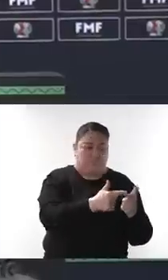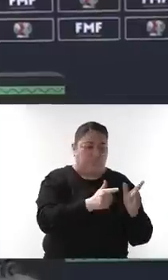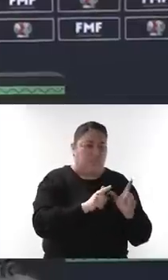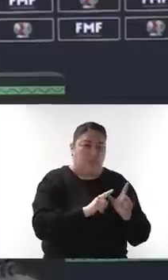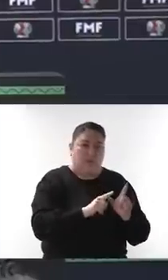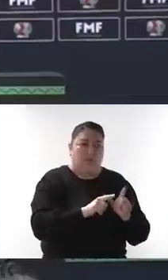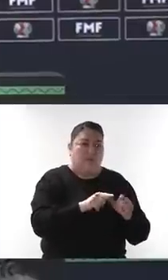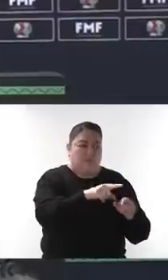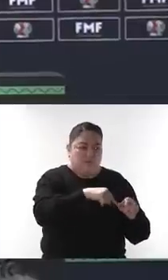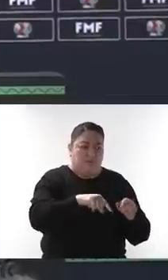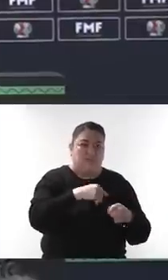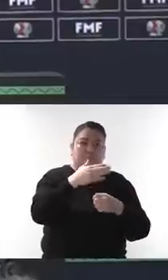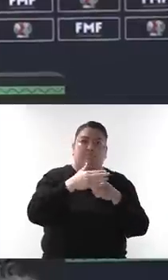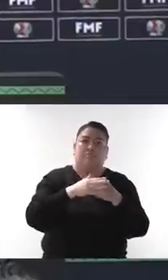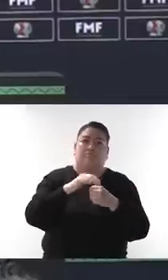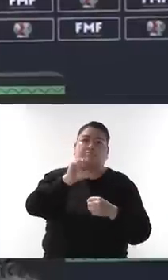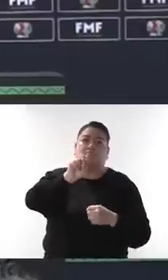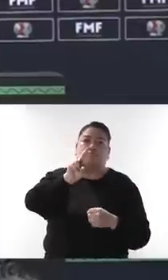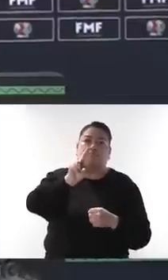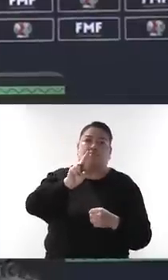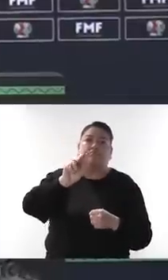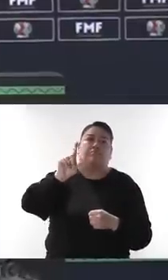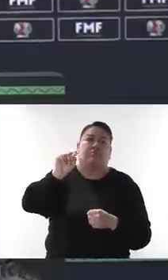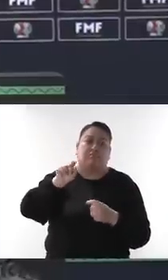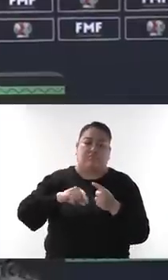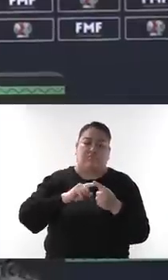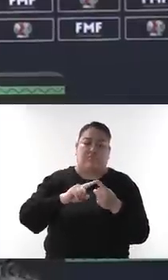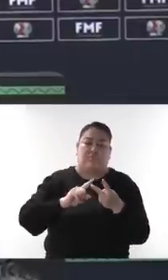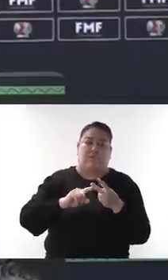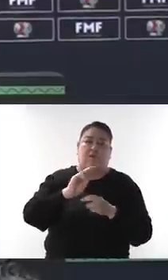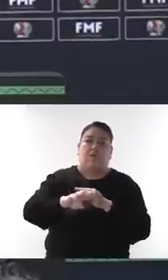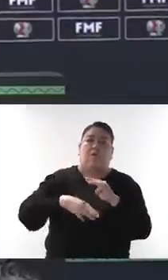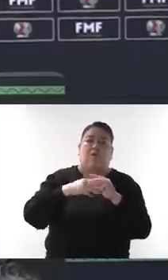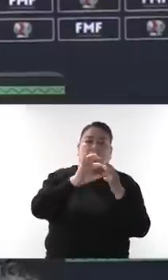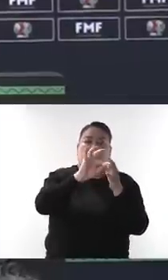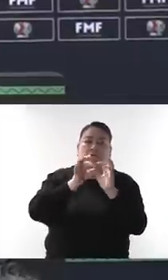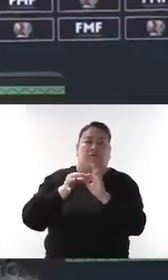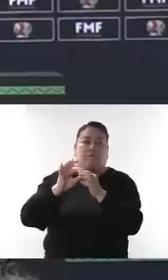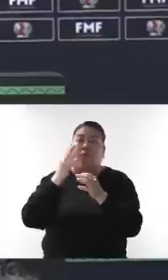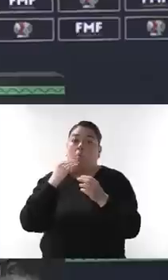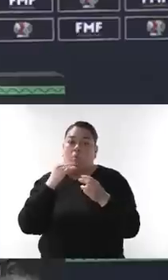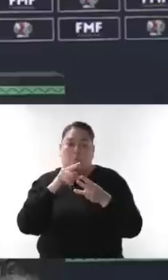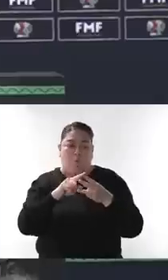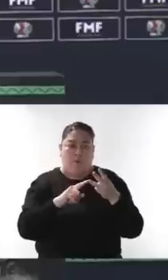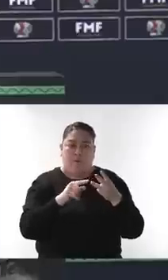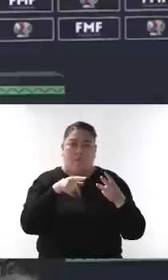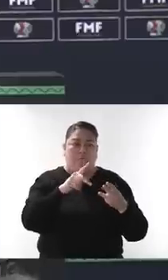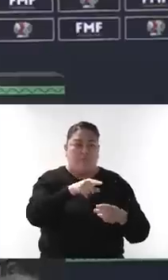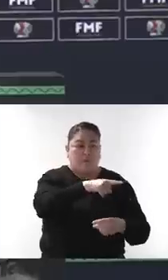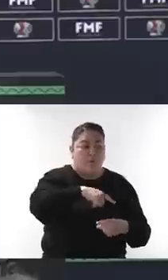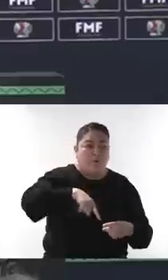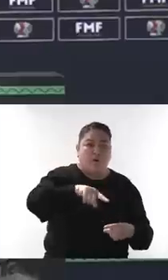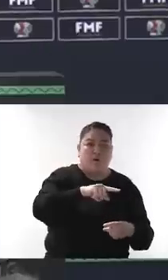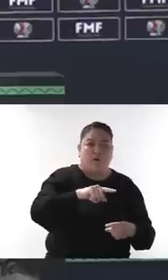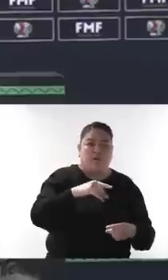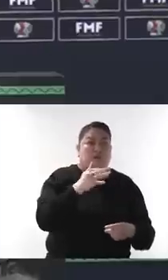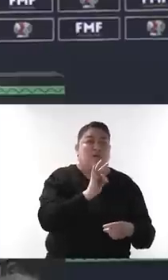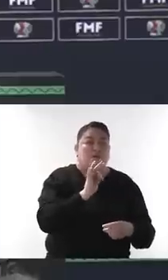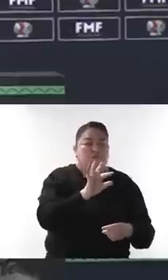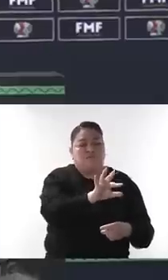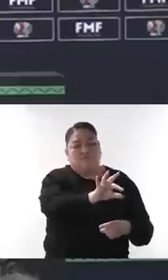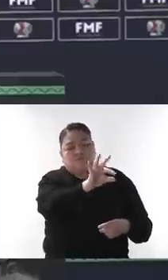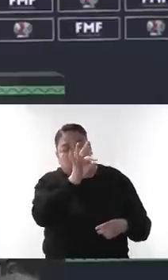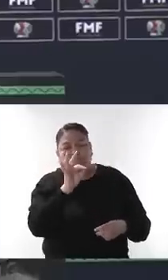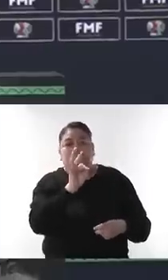tener participación en Mundial Sub-20 ni en Juegos Olímpicos, pero que hay jugadores muy importantes que quizá no se tengan que perder para el